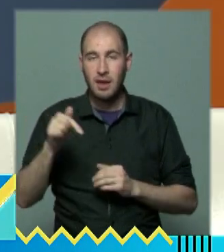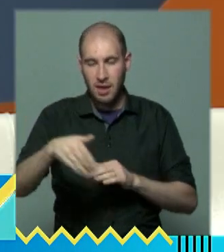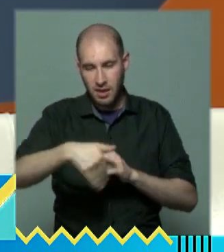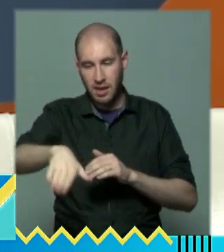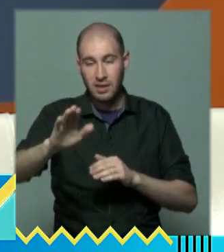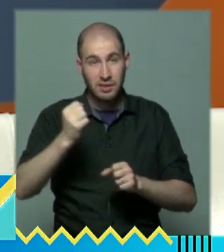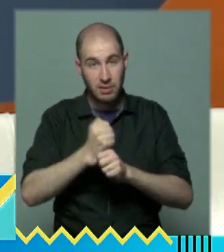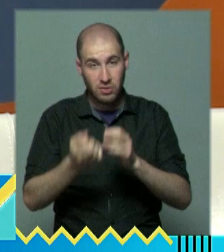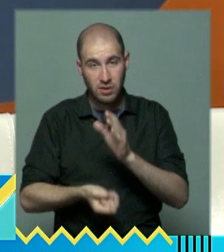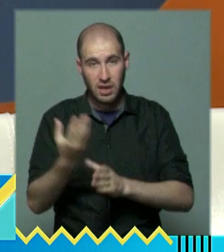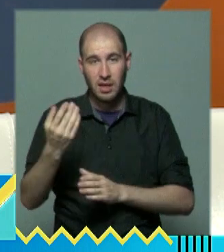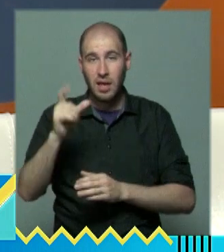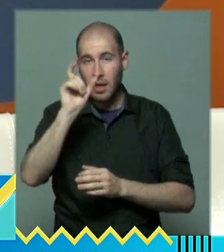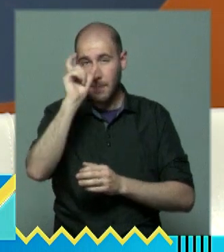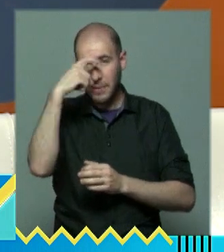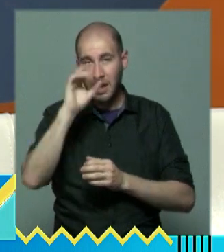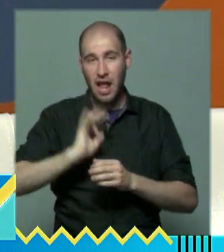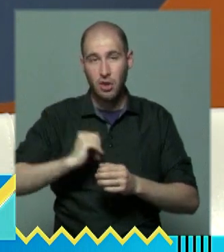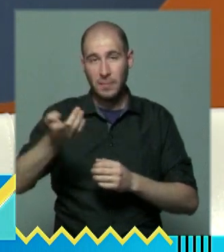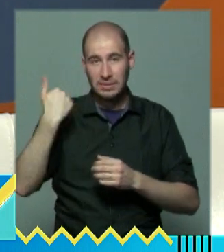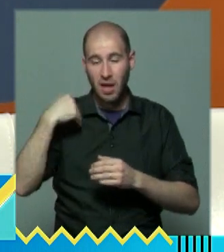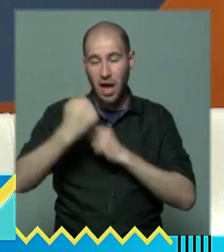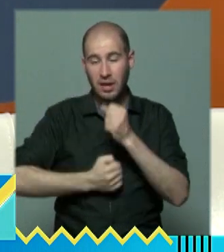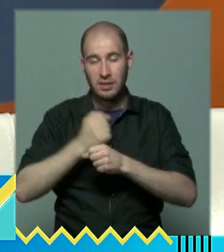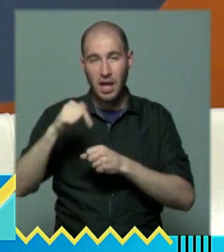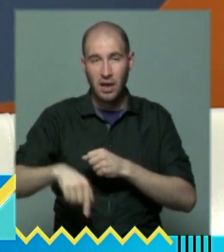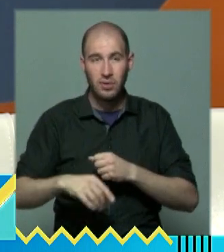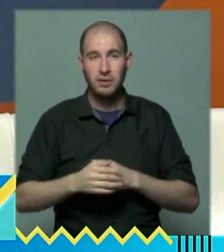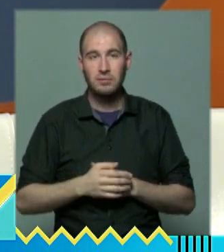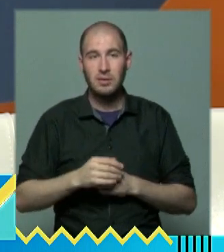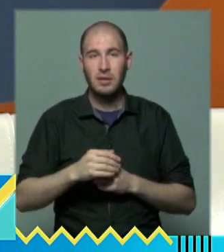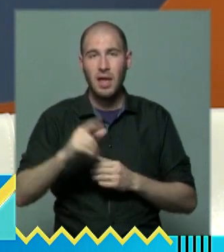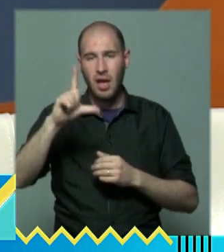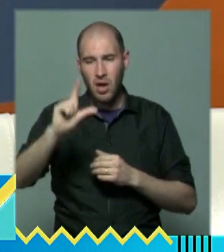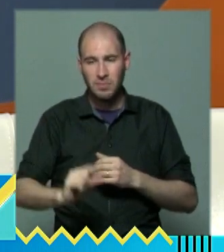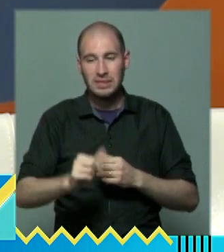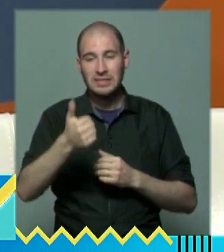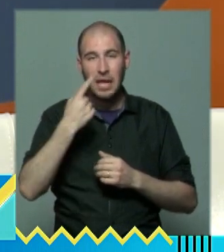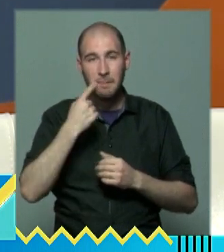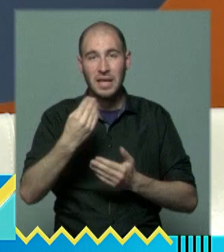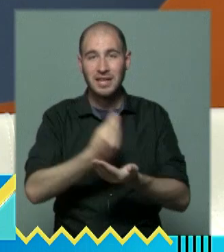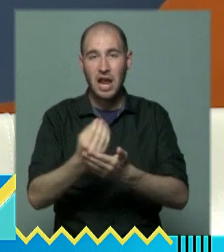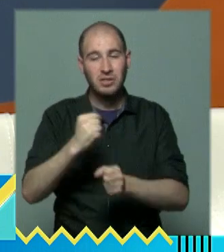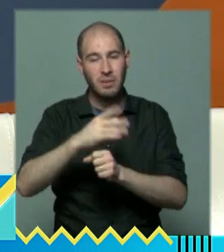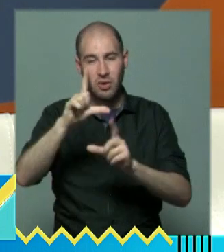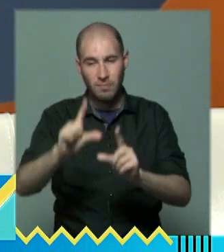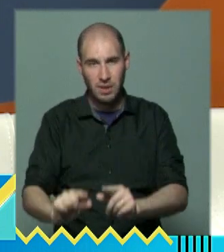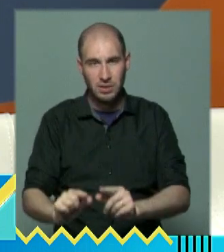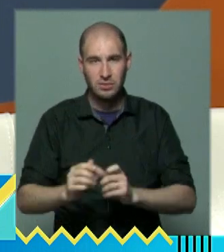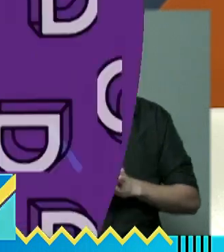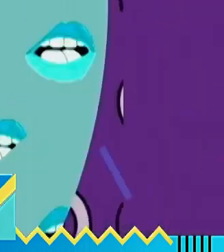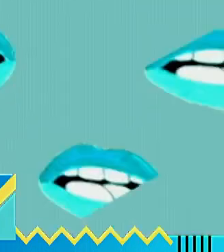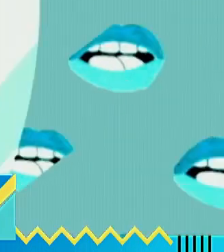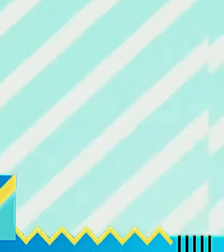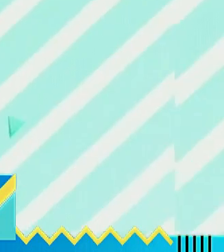se va a generar empleo. Las mineras desde el año pasado a la fecha han disminuido en 6.000 puestos de trabajo. O sea que ni